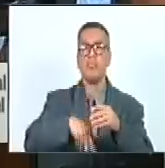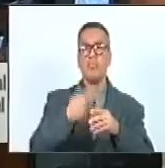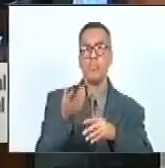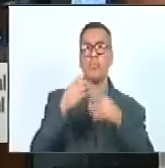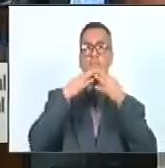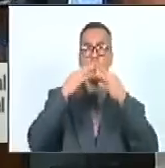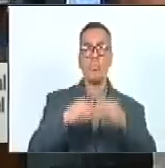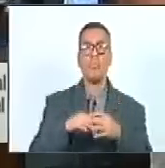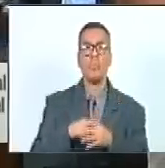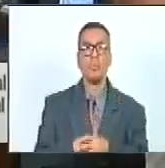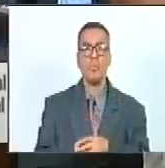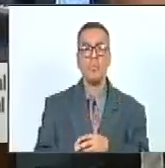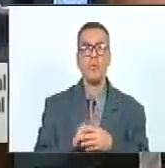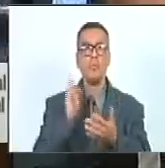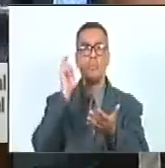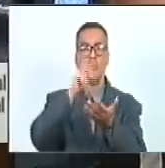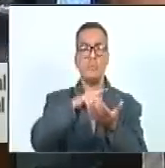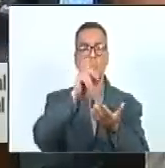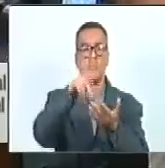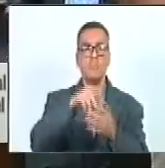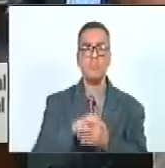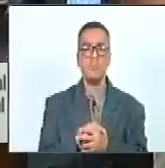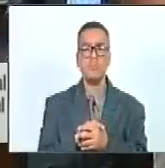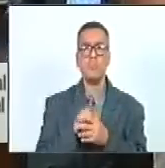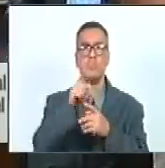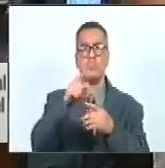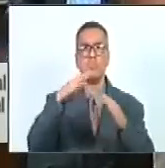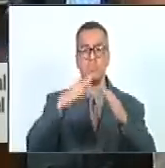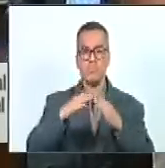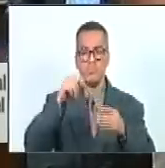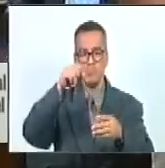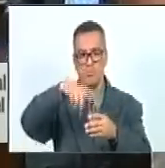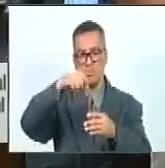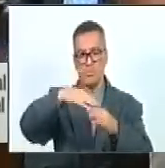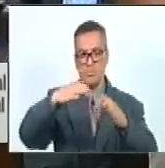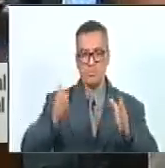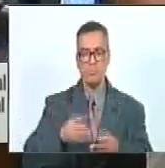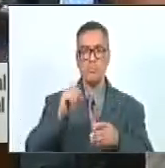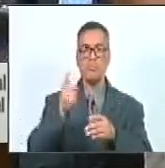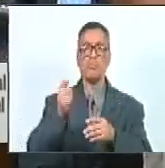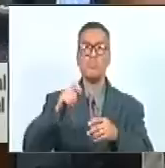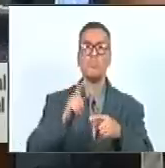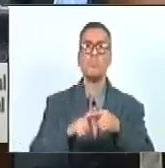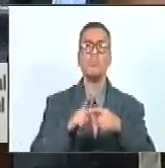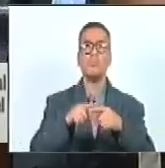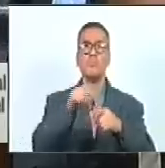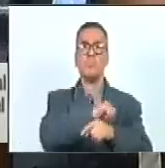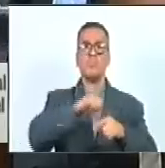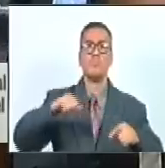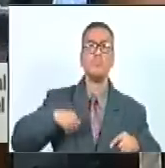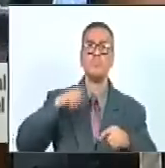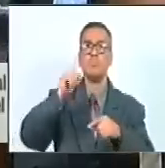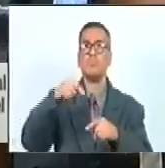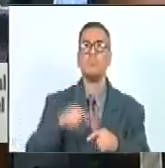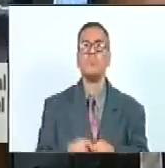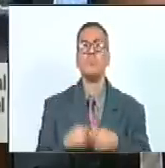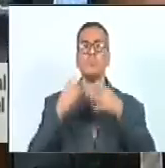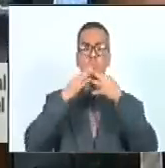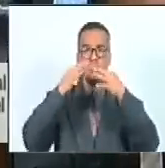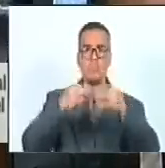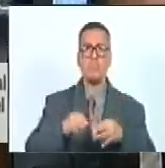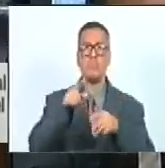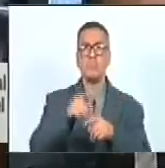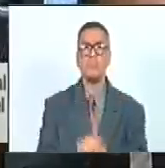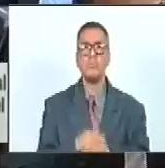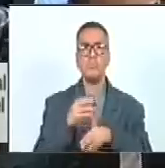tal manera que la participación de esas cajas, sumado a ello la del sector privado, dinamizará seguramente